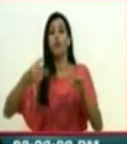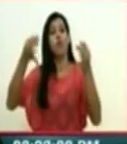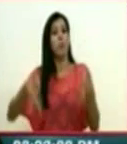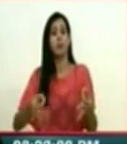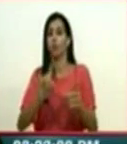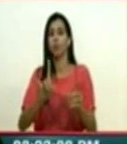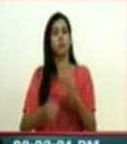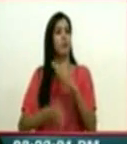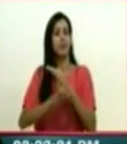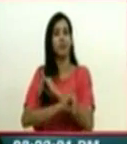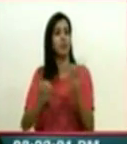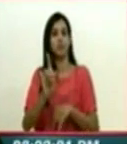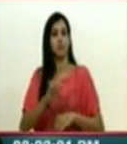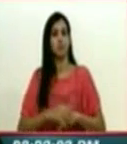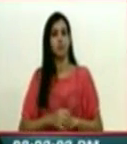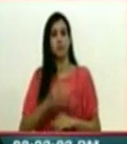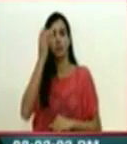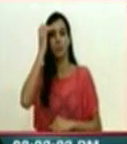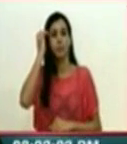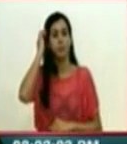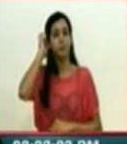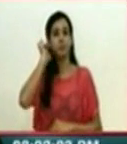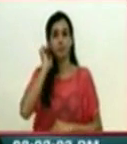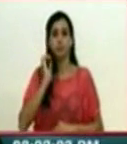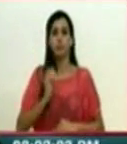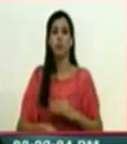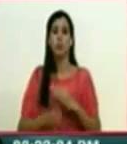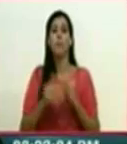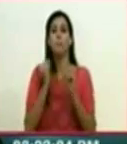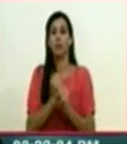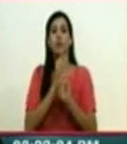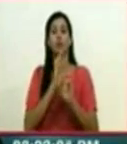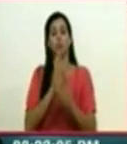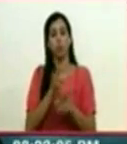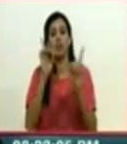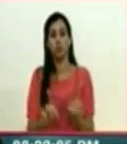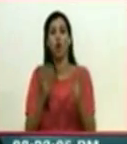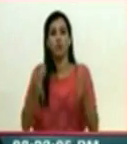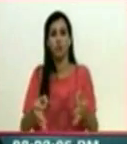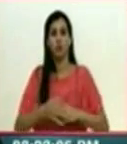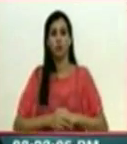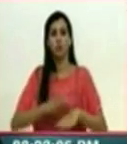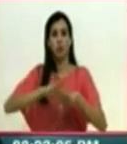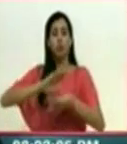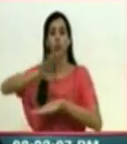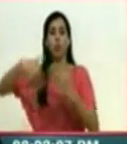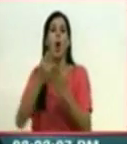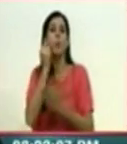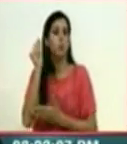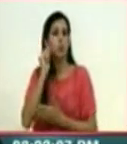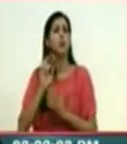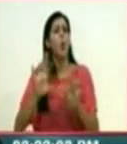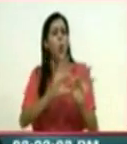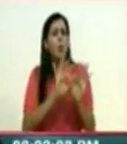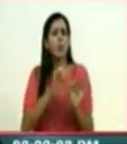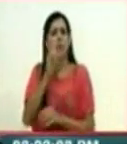diplomáticamente ha hecho el gobierno de la República Bolivariana de Venezuela. Asimismo, llamó a los venezolanos a mantenerse unidos